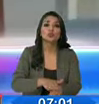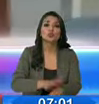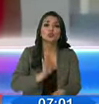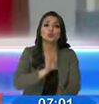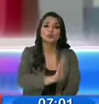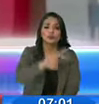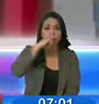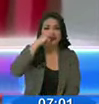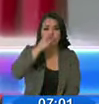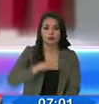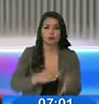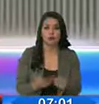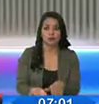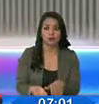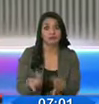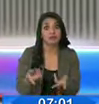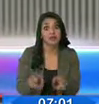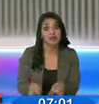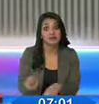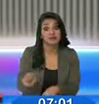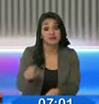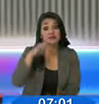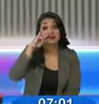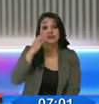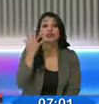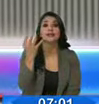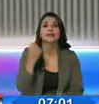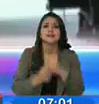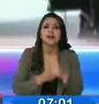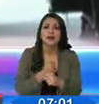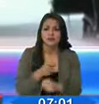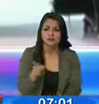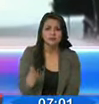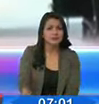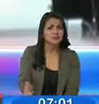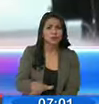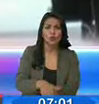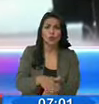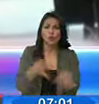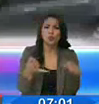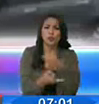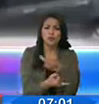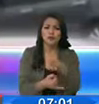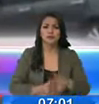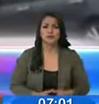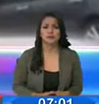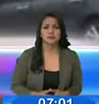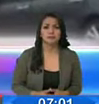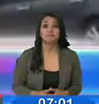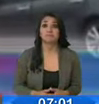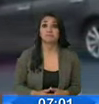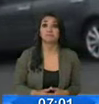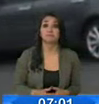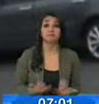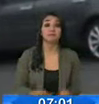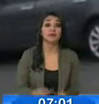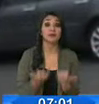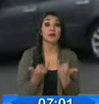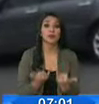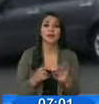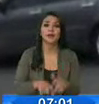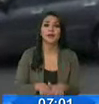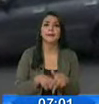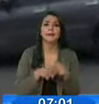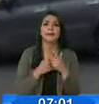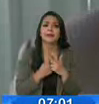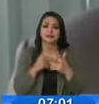entre ellos un menor de edad de 15 años, principal sospechoso de la presunta violación. Vamos a iniciar otra